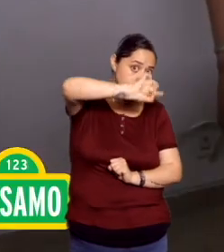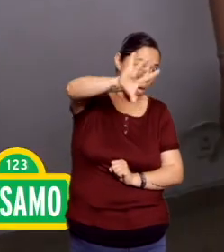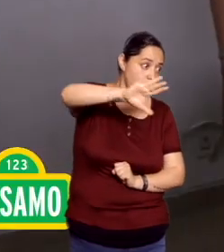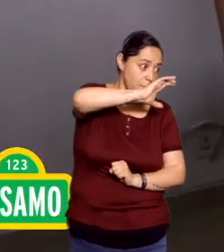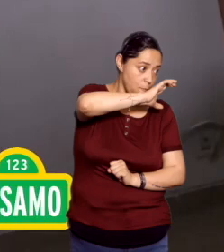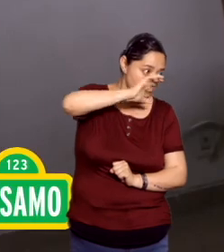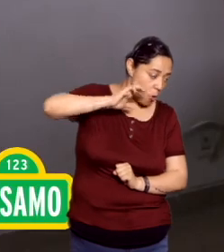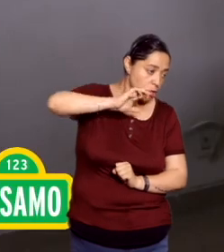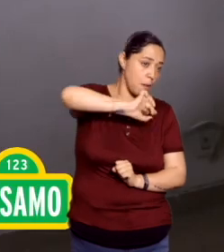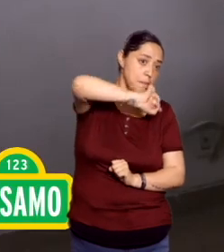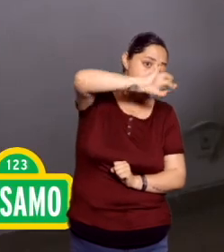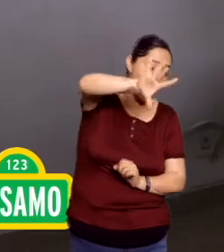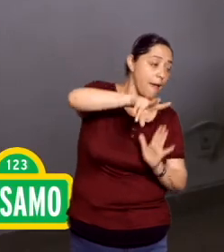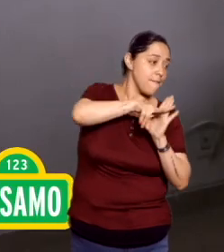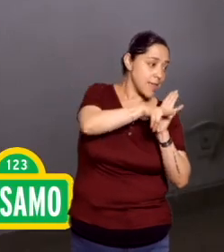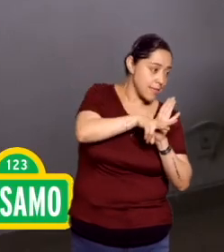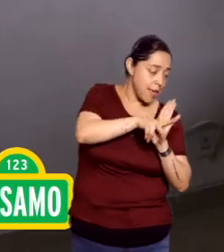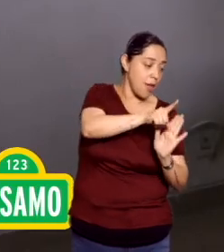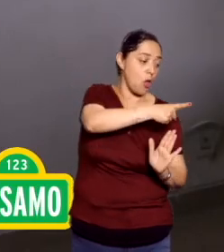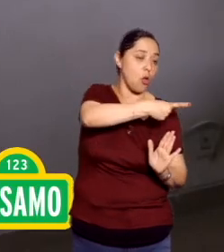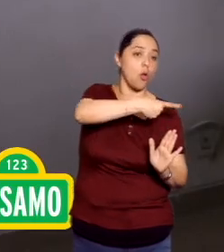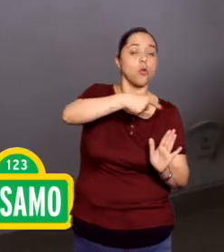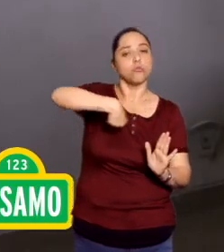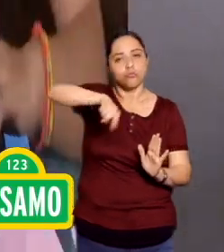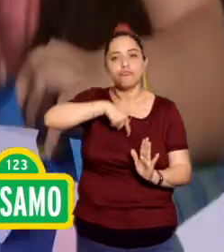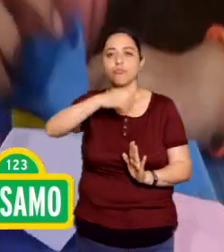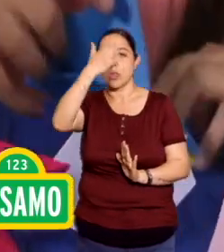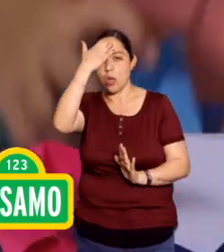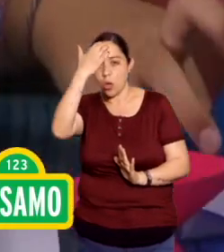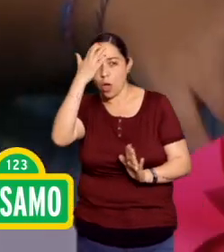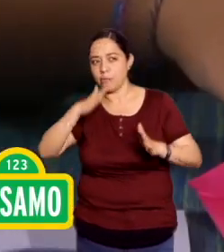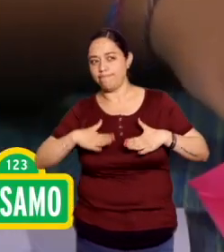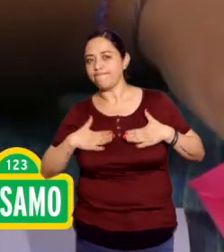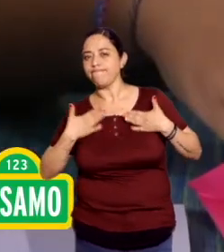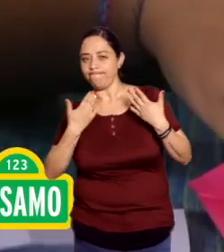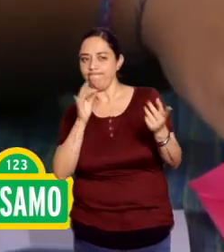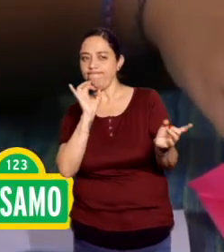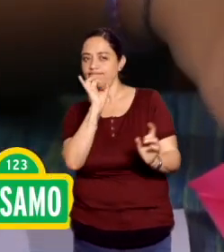nuestras fotografías o videos sea alguien conocido y de confianza.